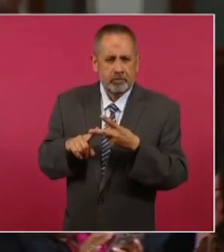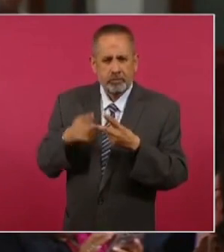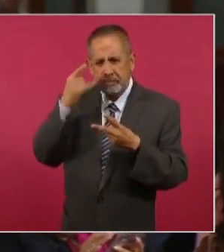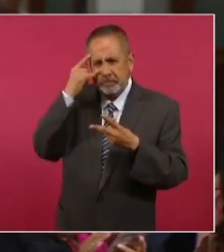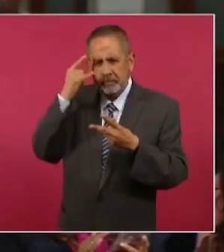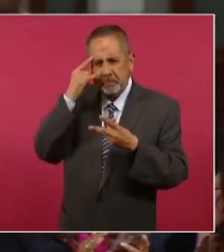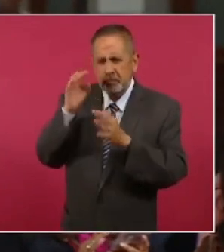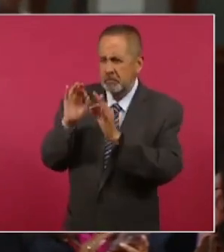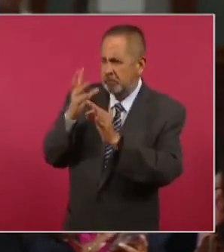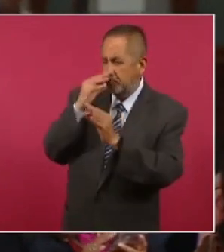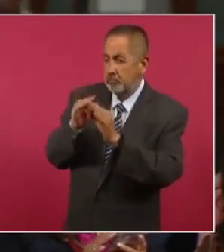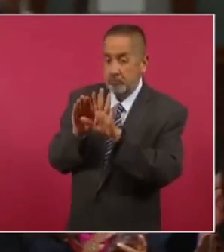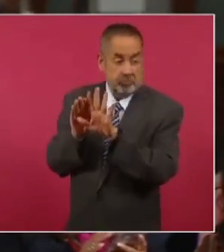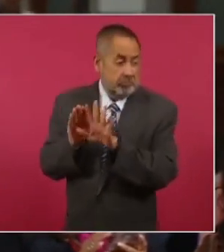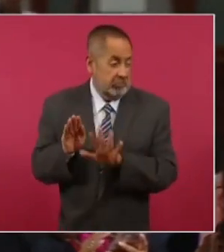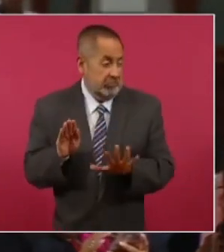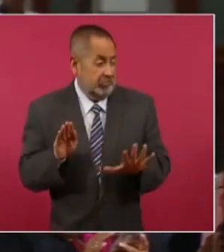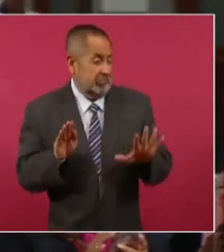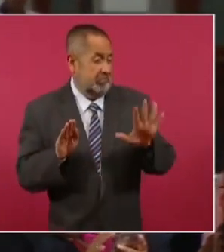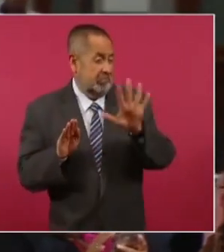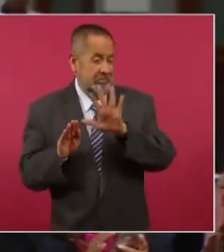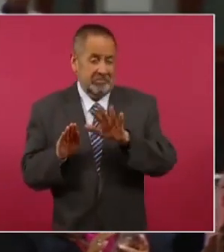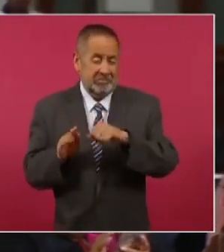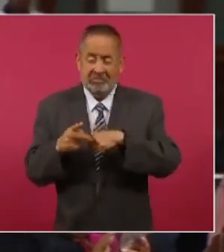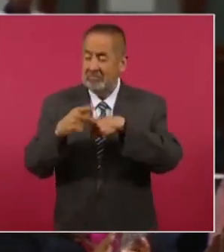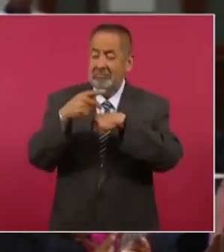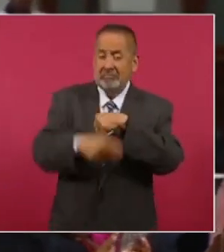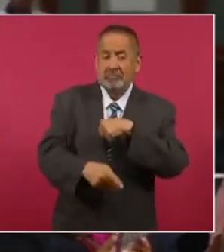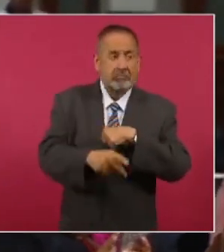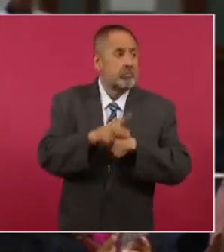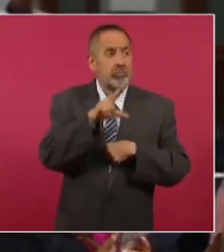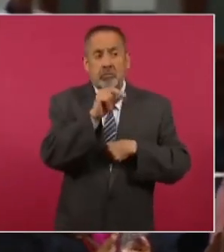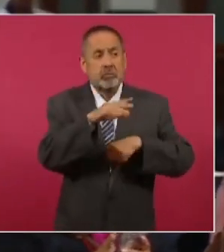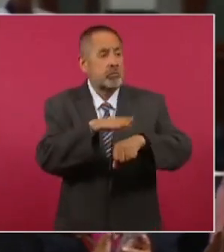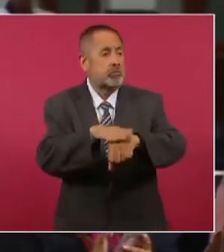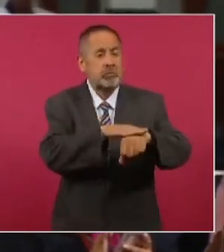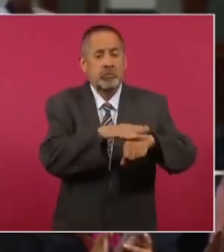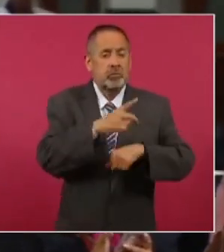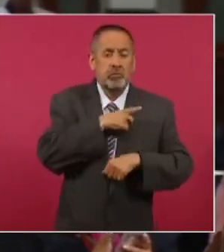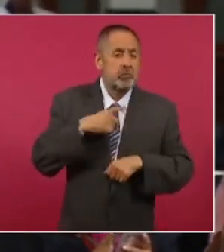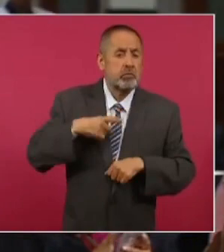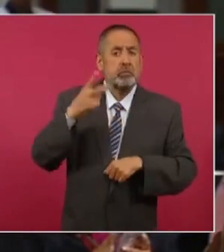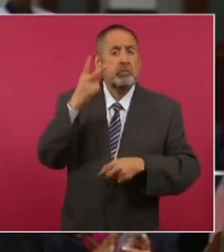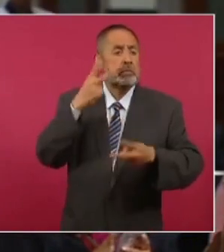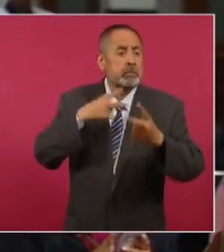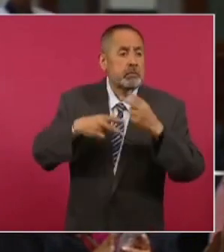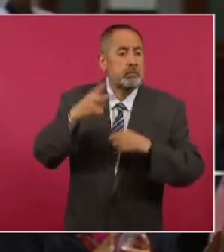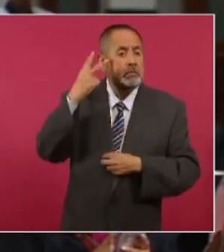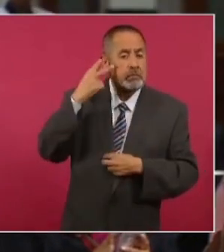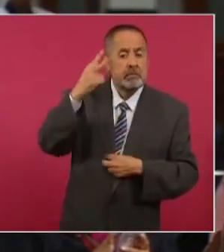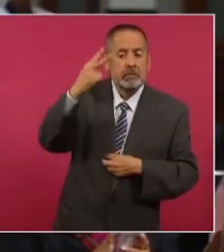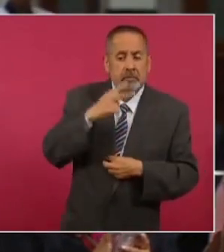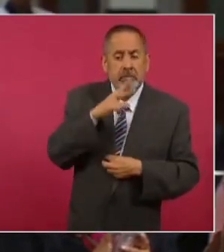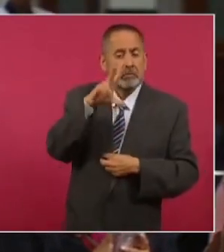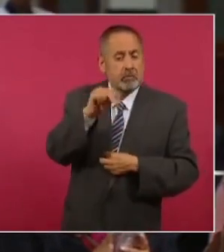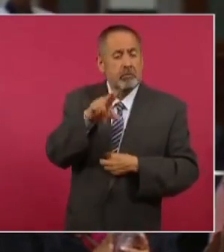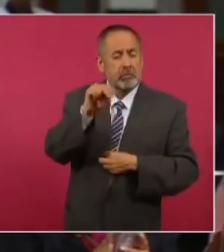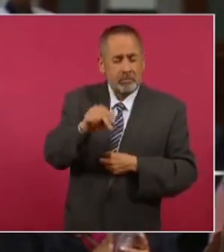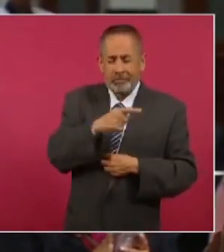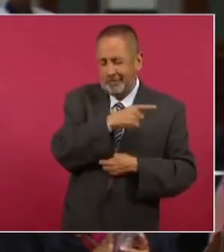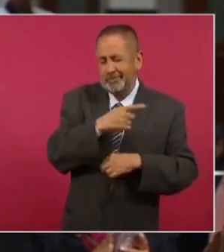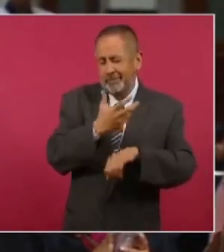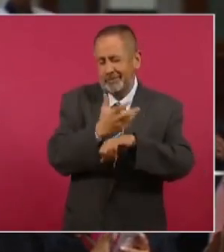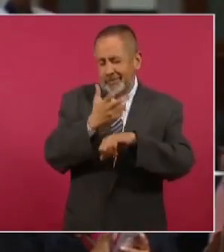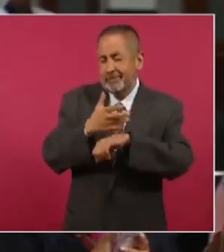Campeche el resto por lo menos cinco se pide no viajar de ninguna manera mencionaba el procurador